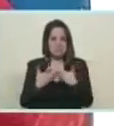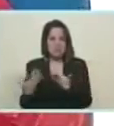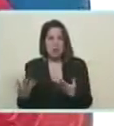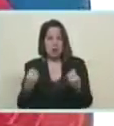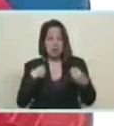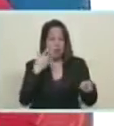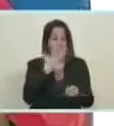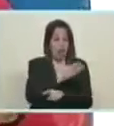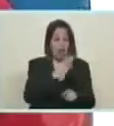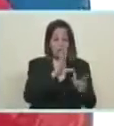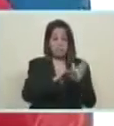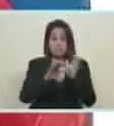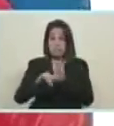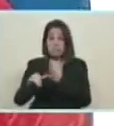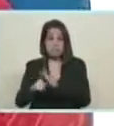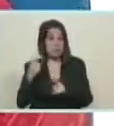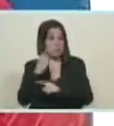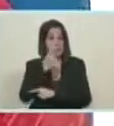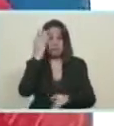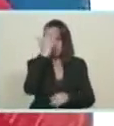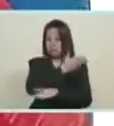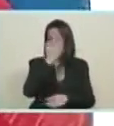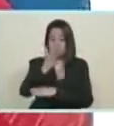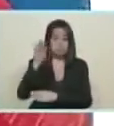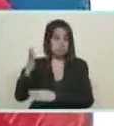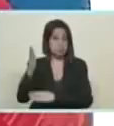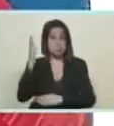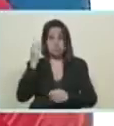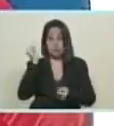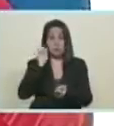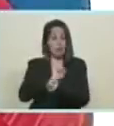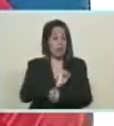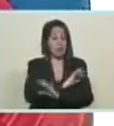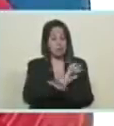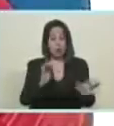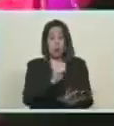en la cárcel y devolver los recursos que se robó el país.